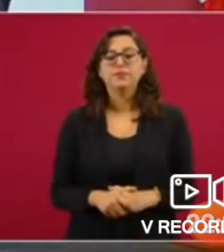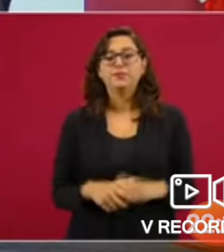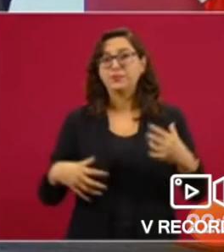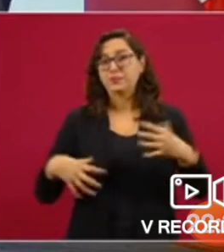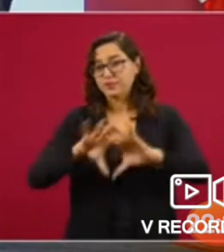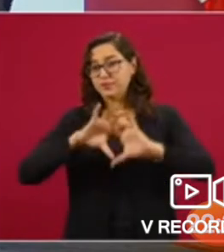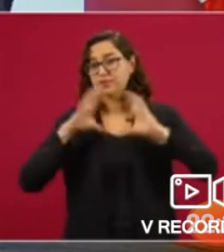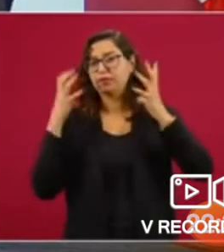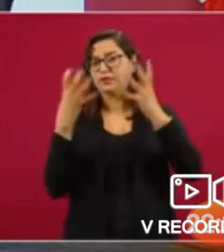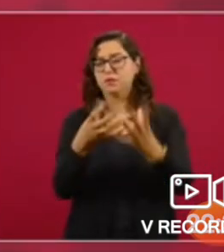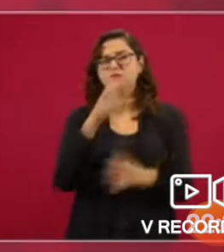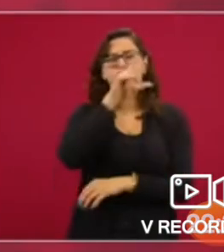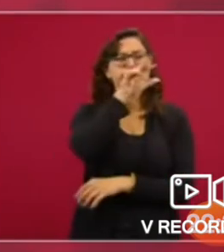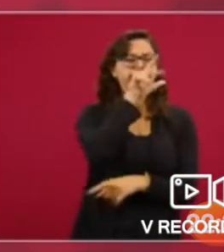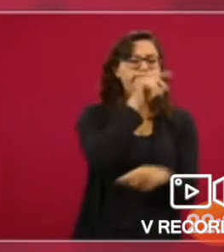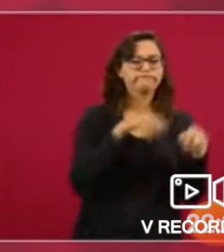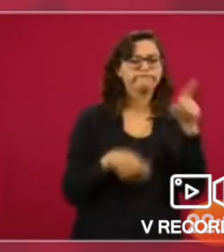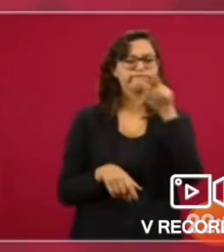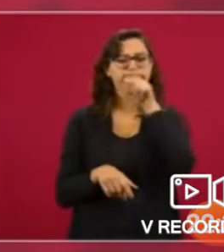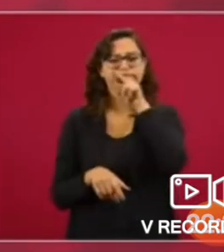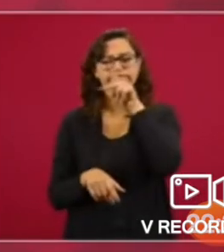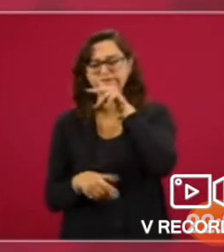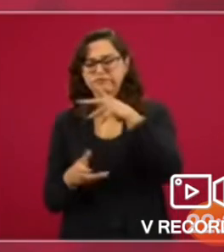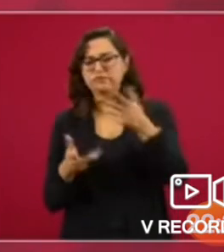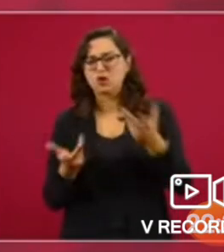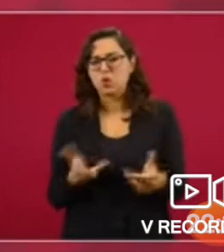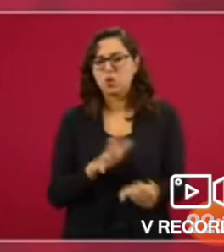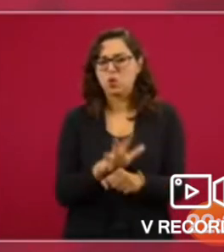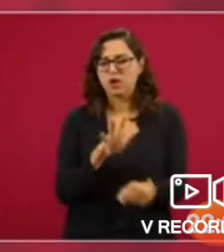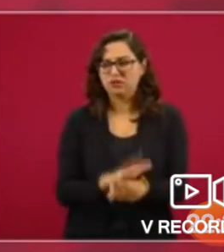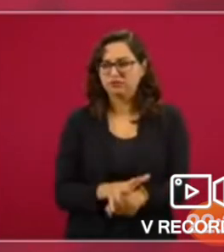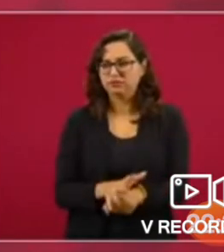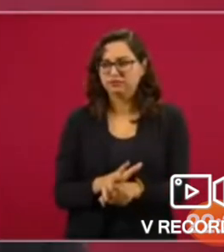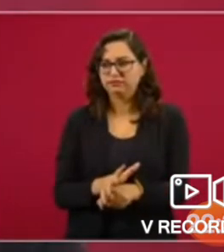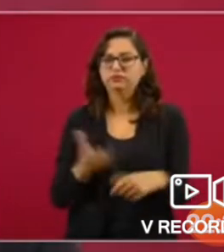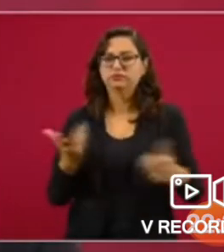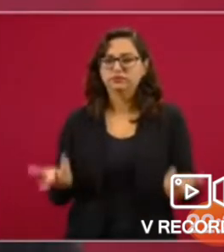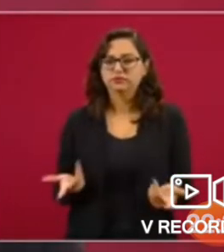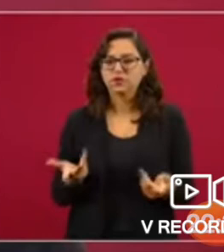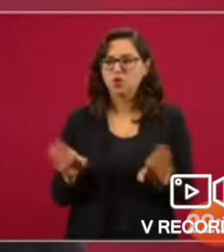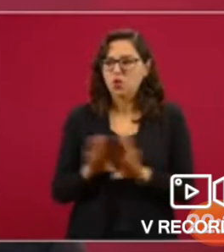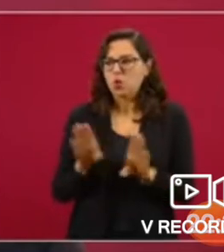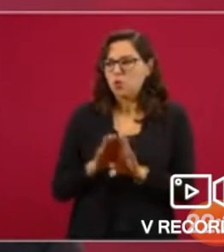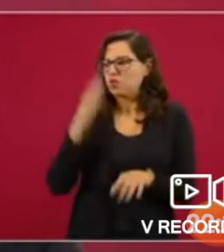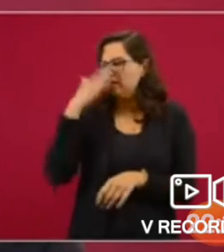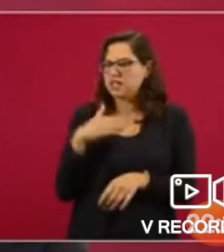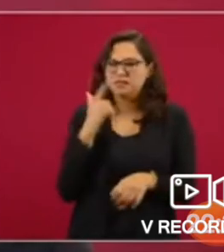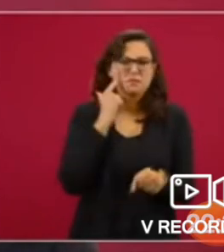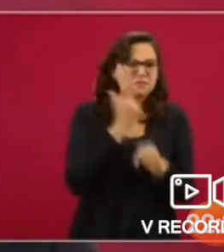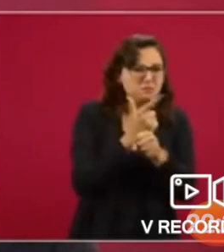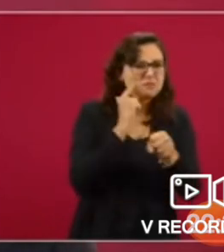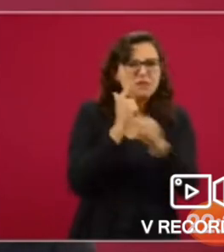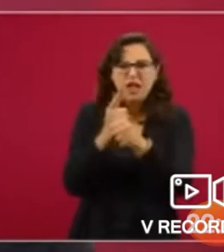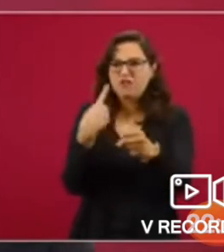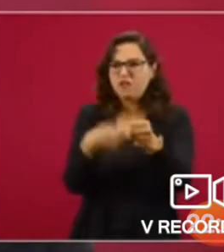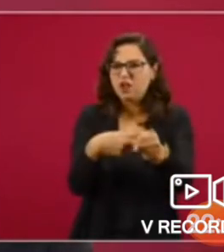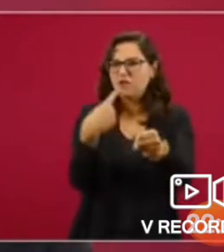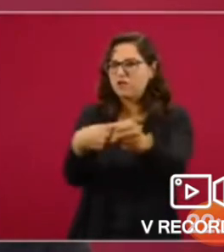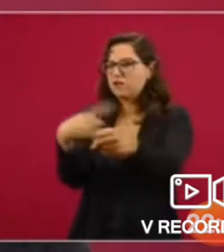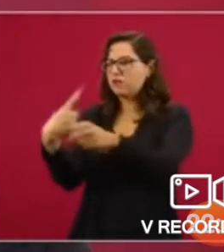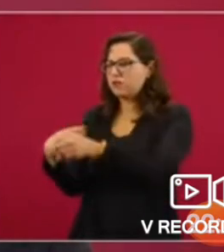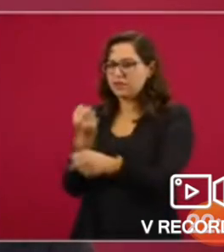entero es tener la mayor capacidad de detección oportuna de los casos. Para